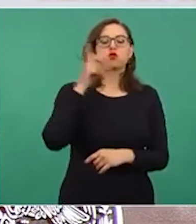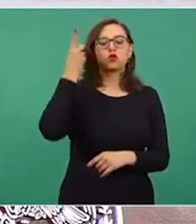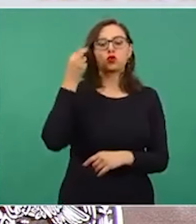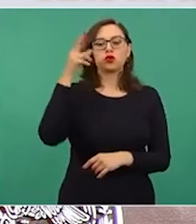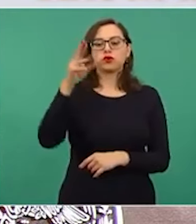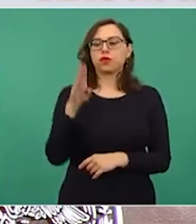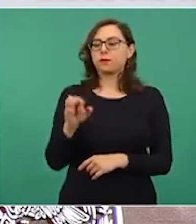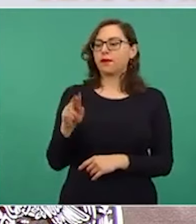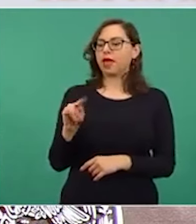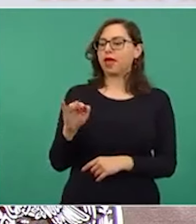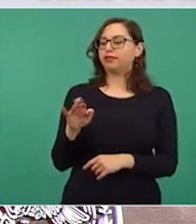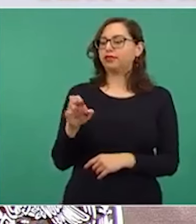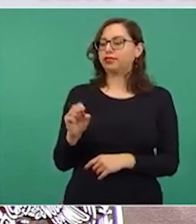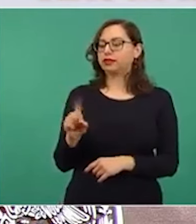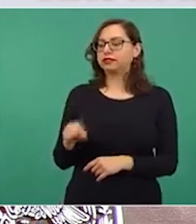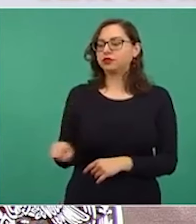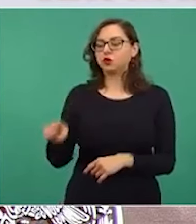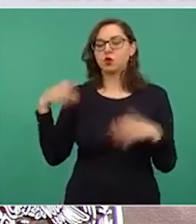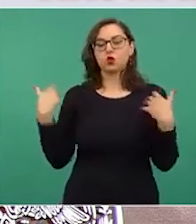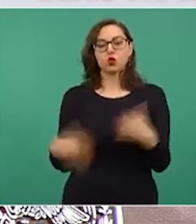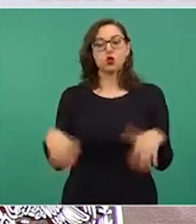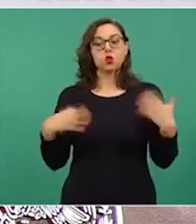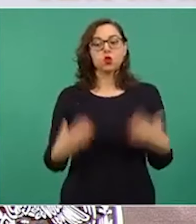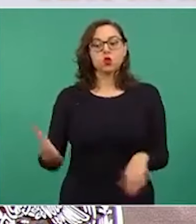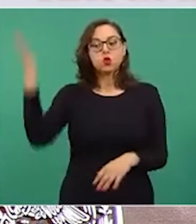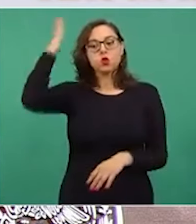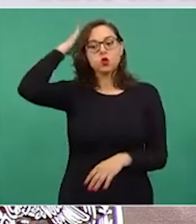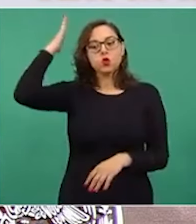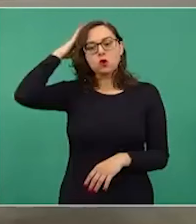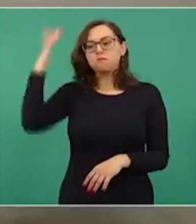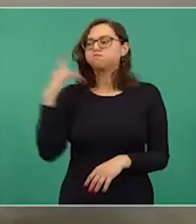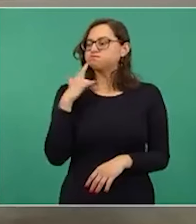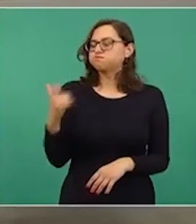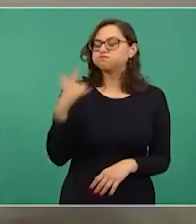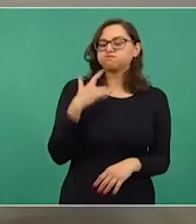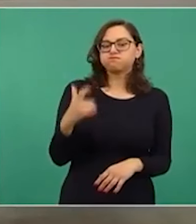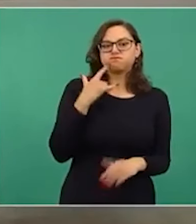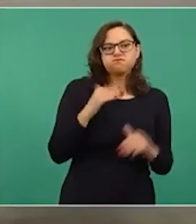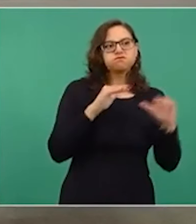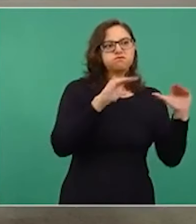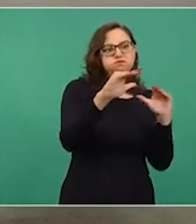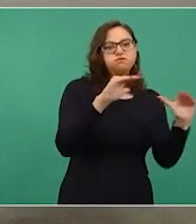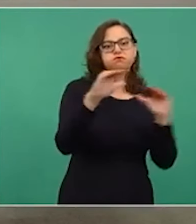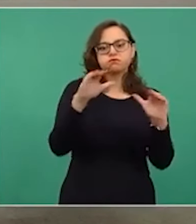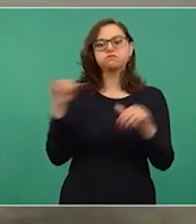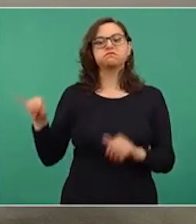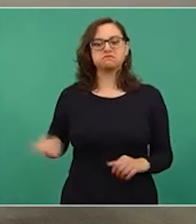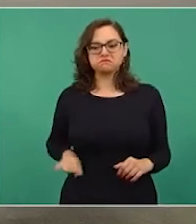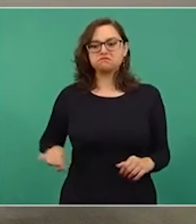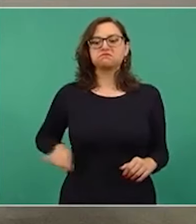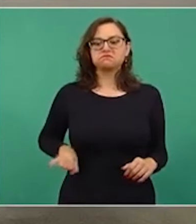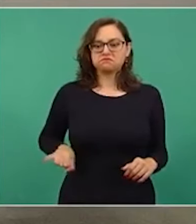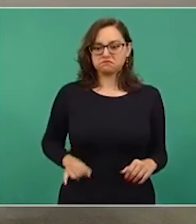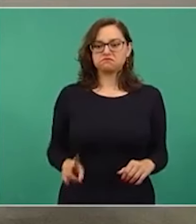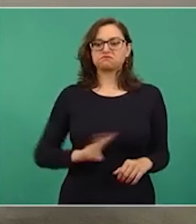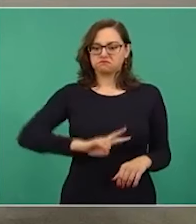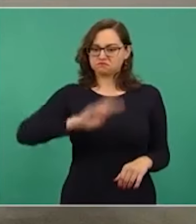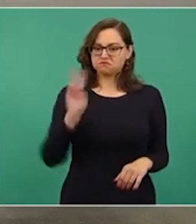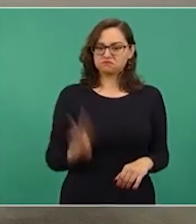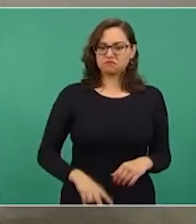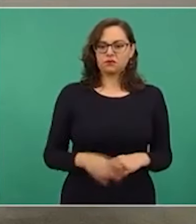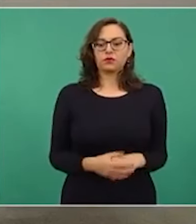quien reconocemos su enorme liderazgo e interés incondicional por llevar a buen puerto este esfuerzo. Quiero destacar